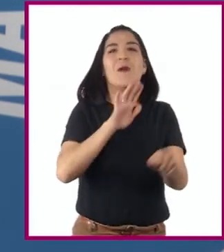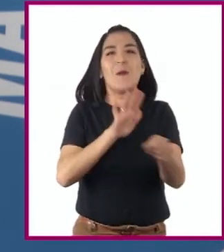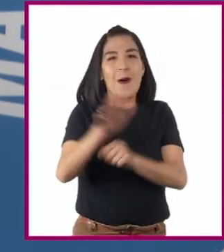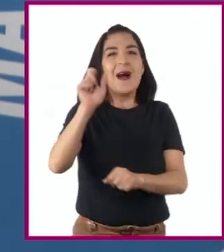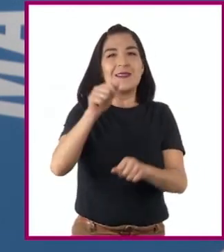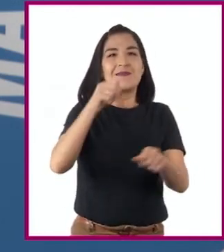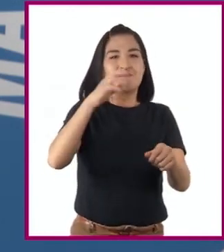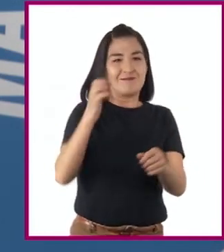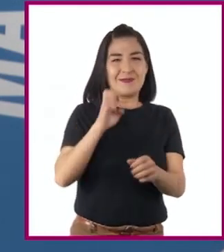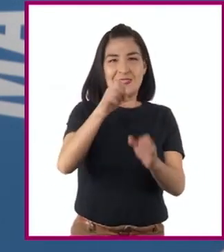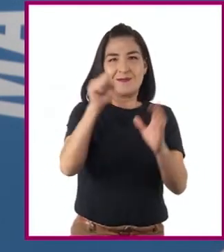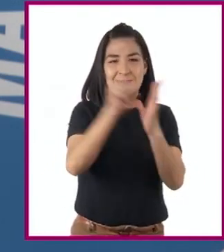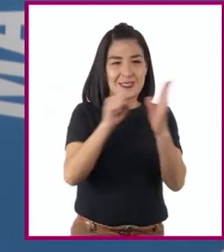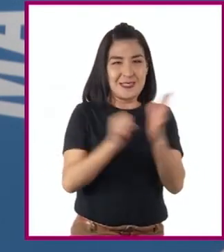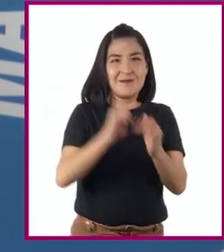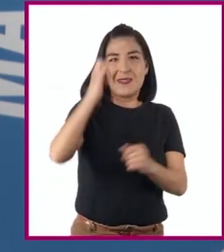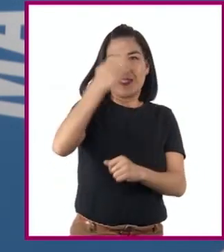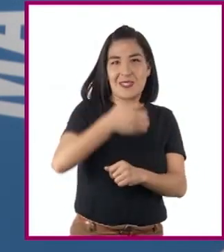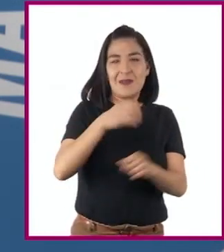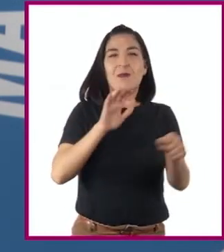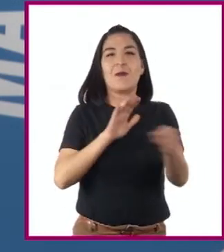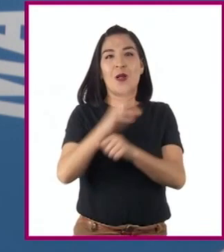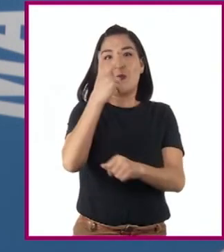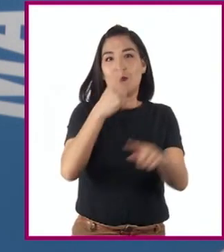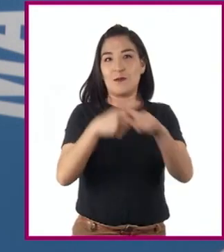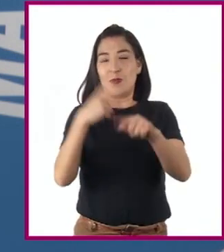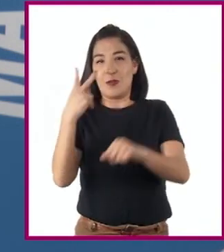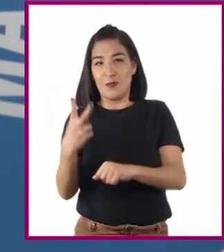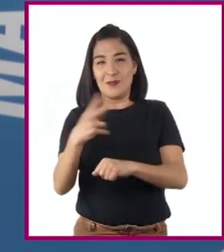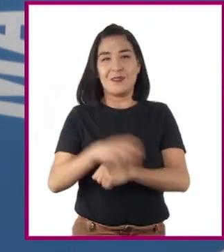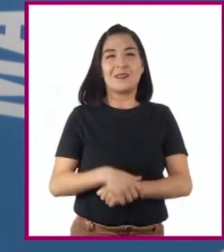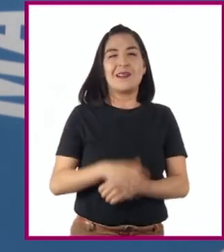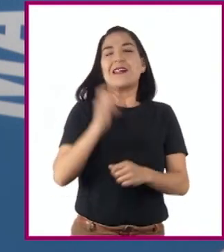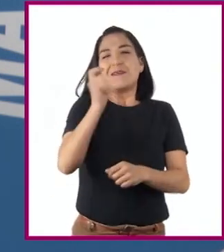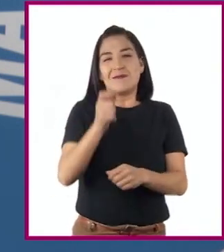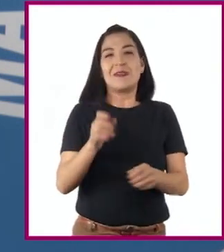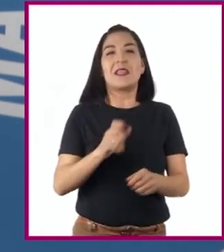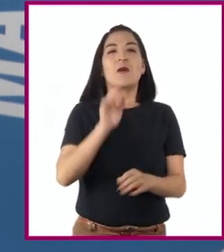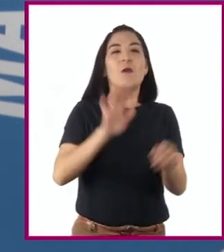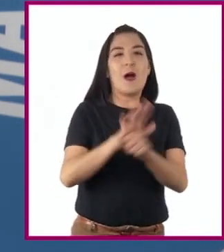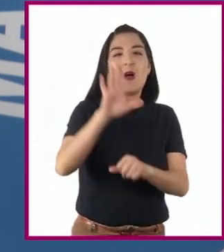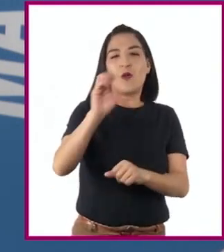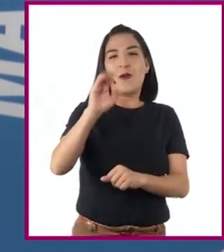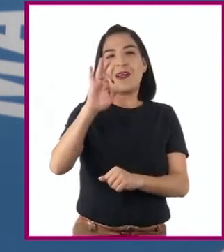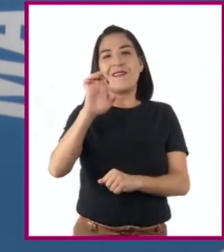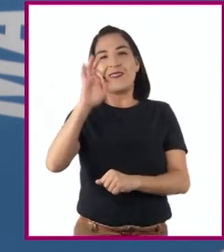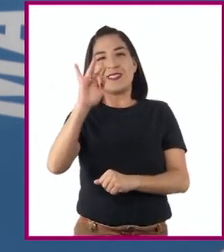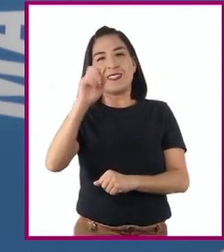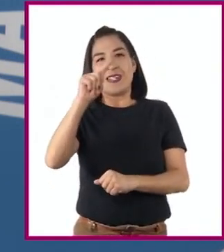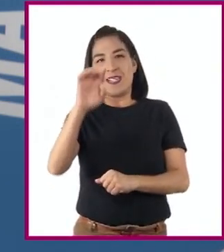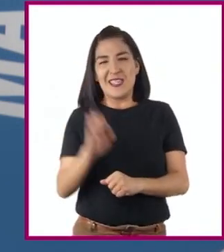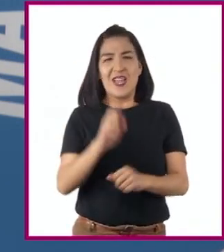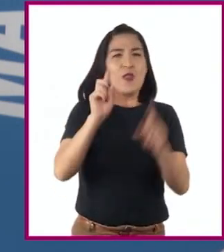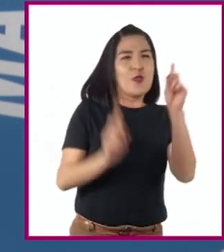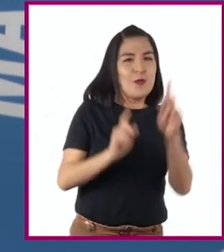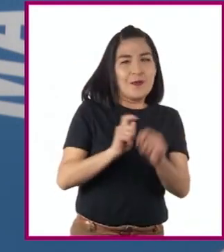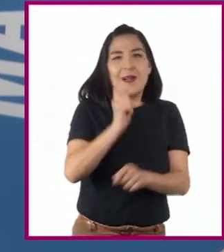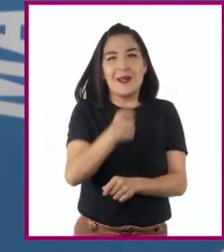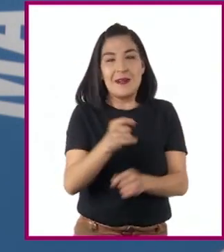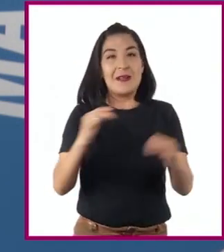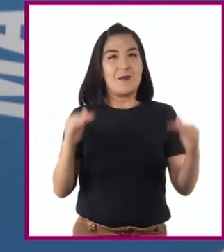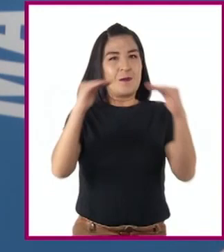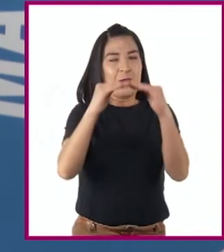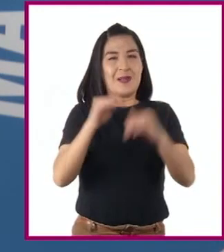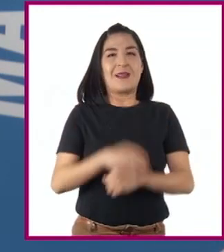cada elemento de un sistema de ecuaciones 2x2, es decir, el coeficiente, la incógnita y la igualdad?